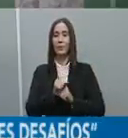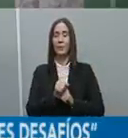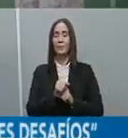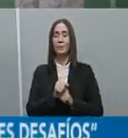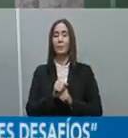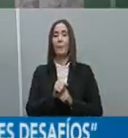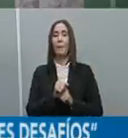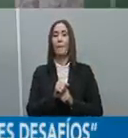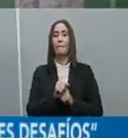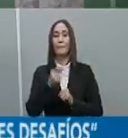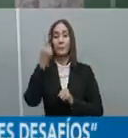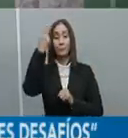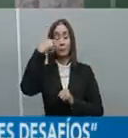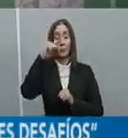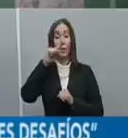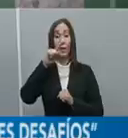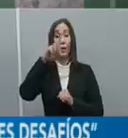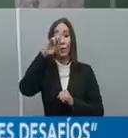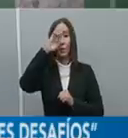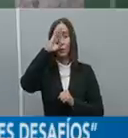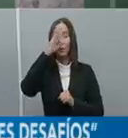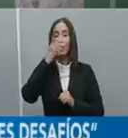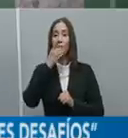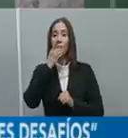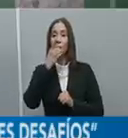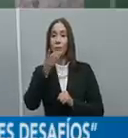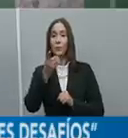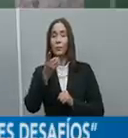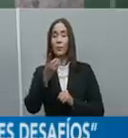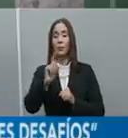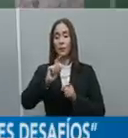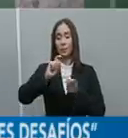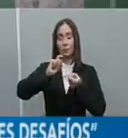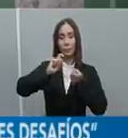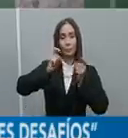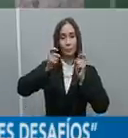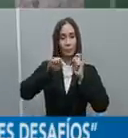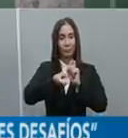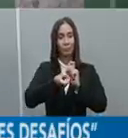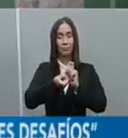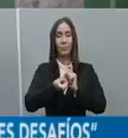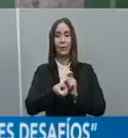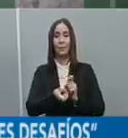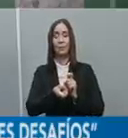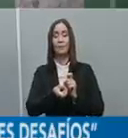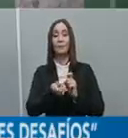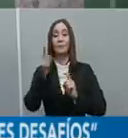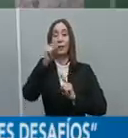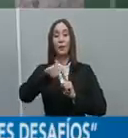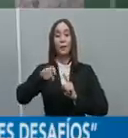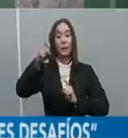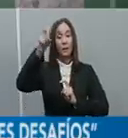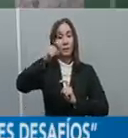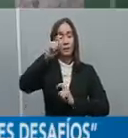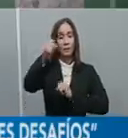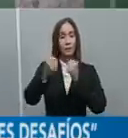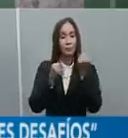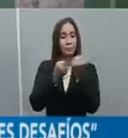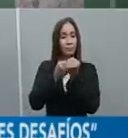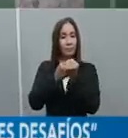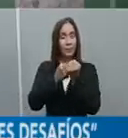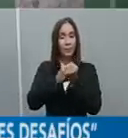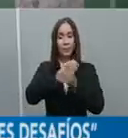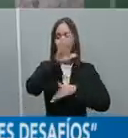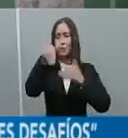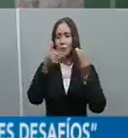Sin embargo, el país entrará muy pronto en una etapa diferente que necesitará de la máxima colaboración por